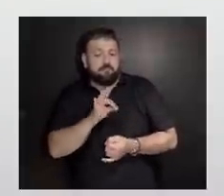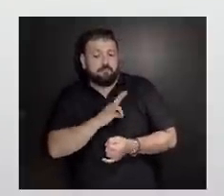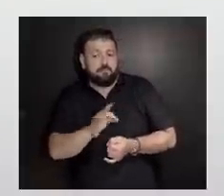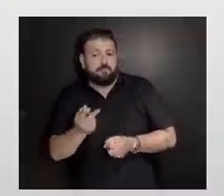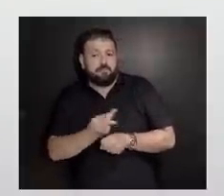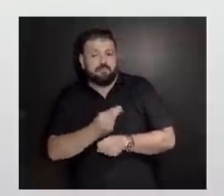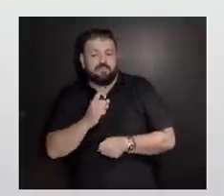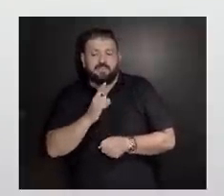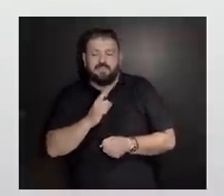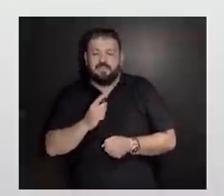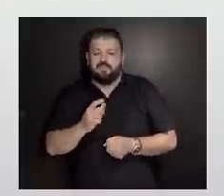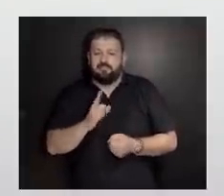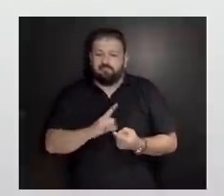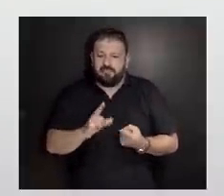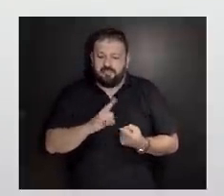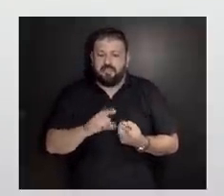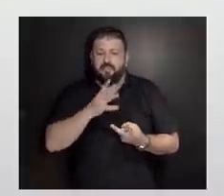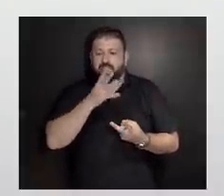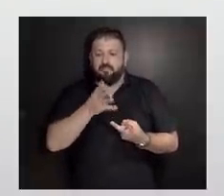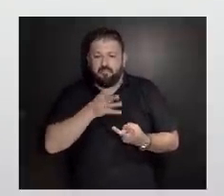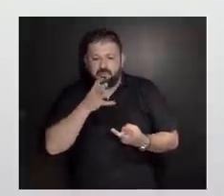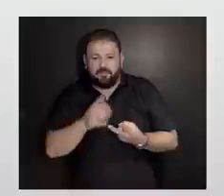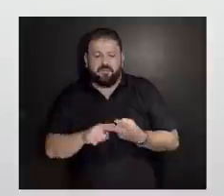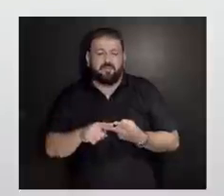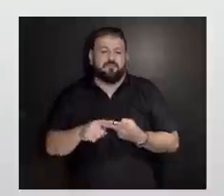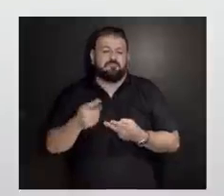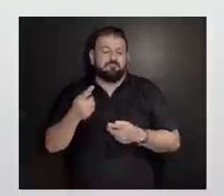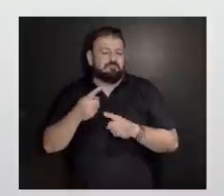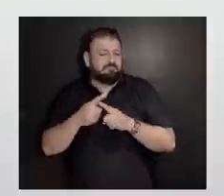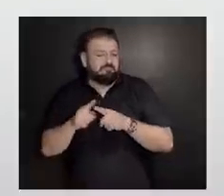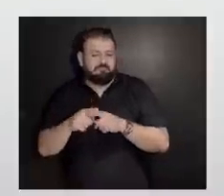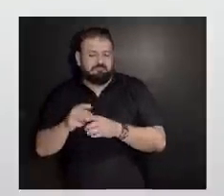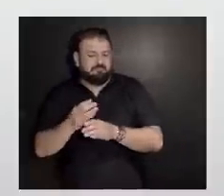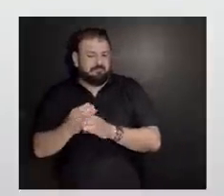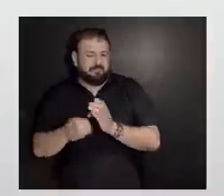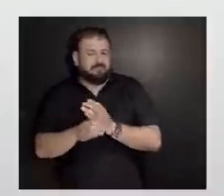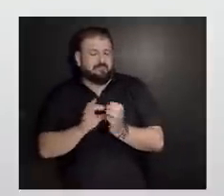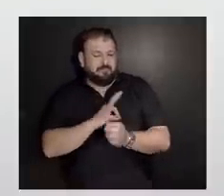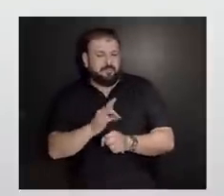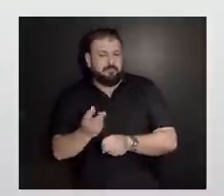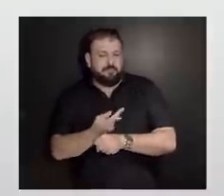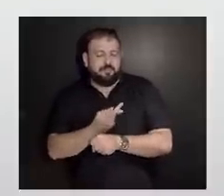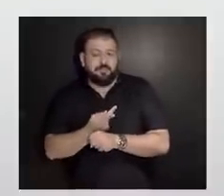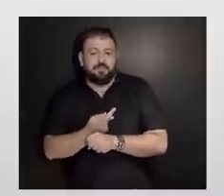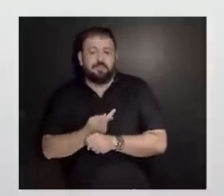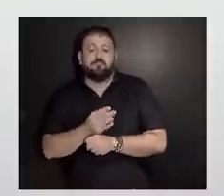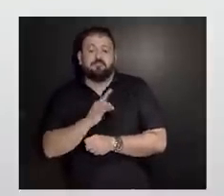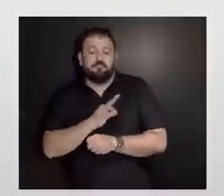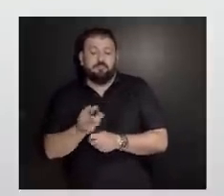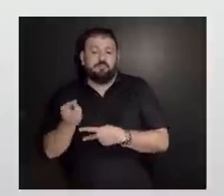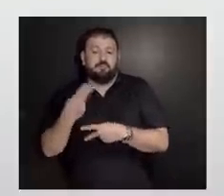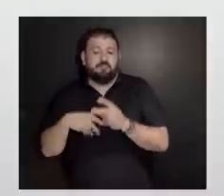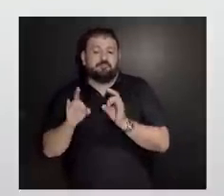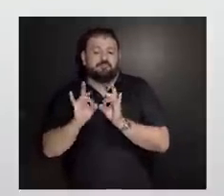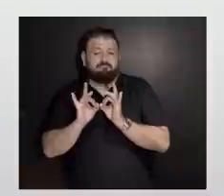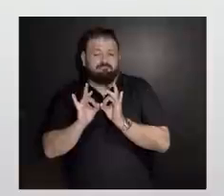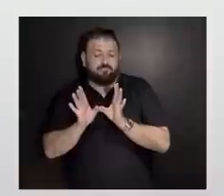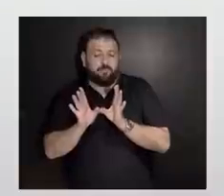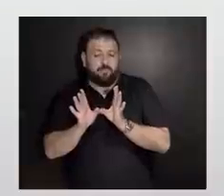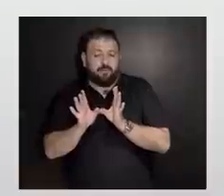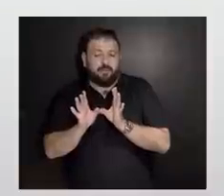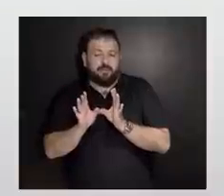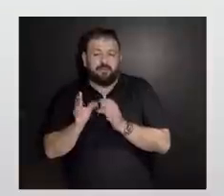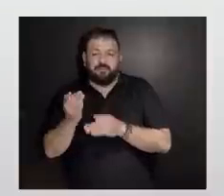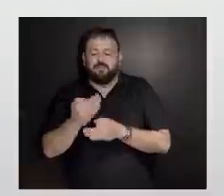del vómito, de las heces fecales, puede haber diarreas también incluso. Puede haber complicaciones ya un poco más severas como